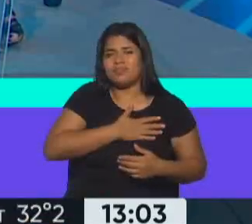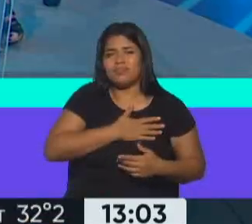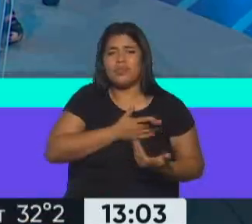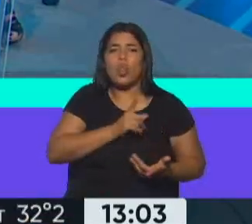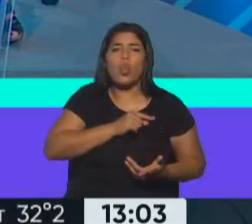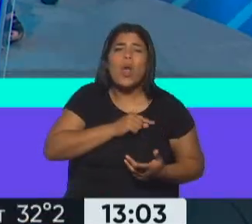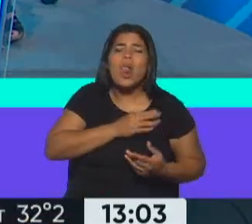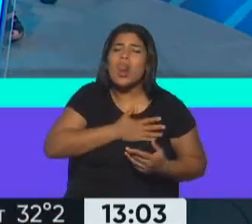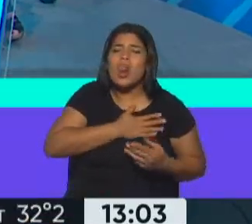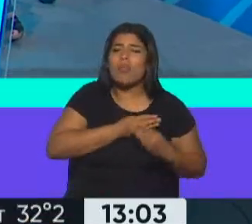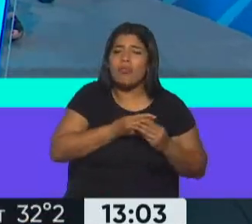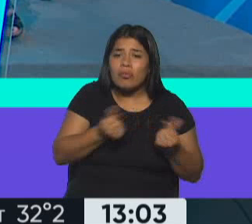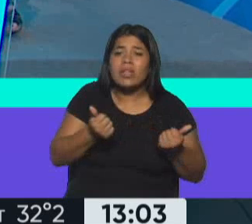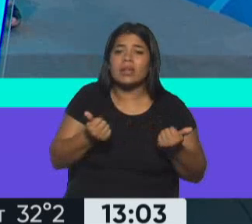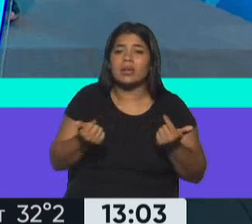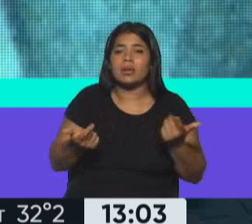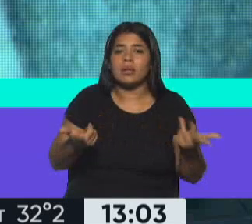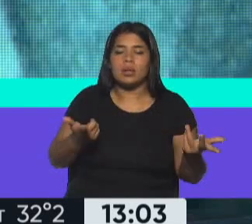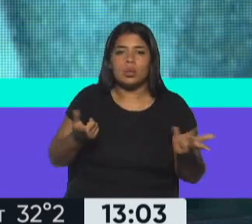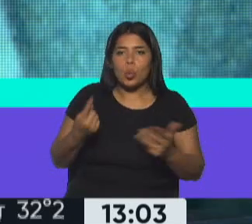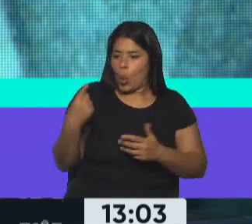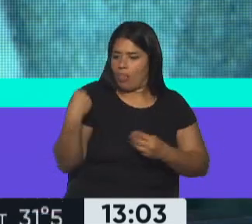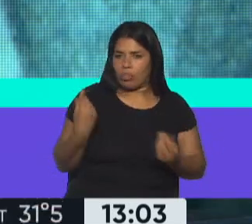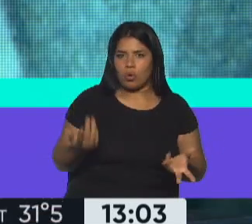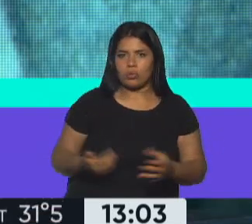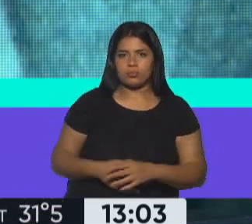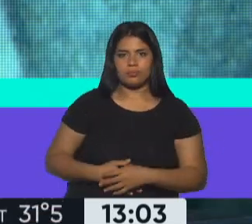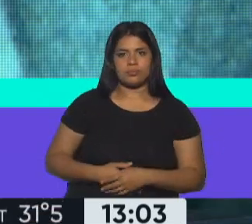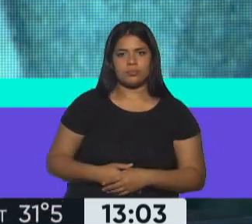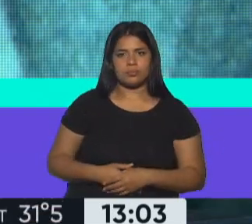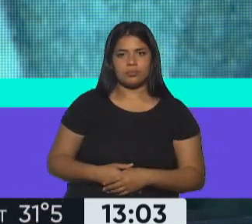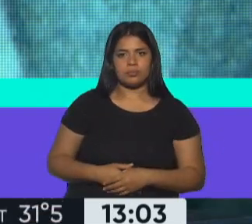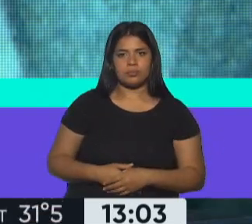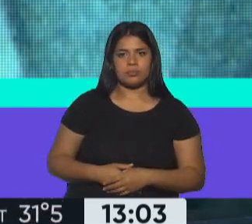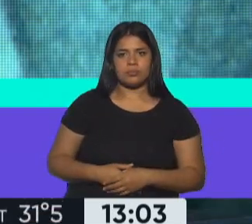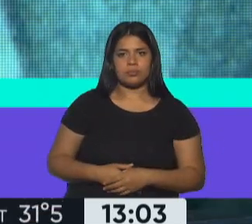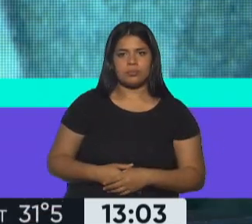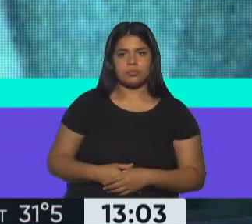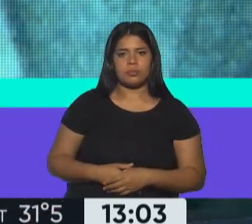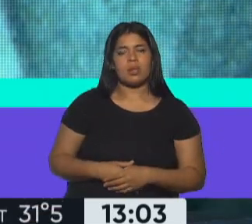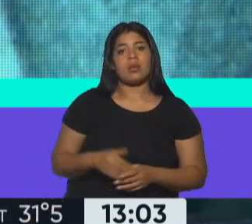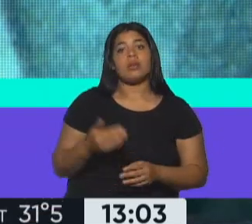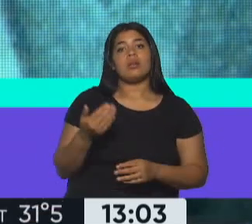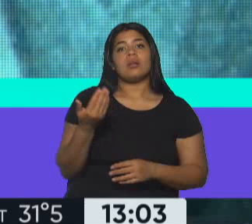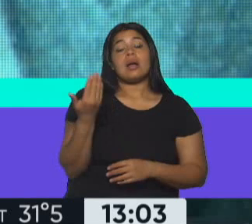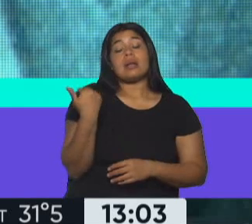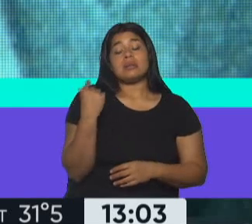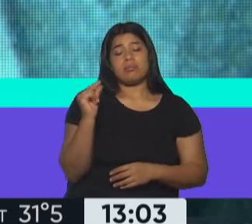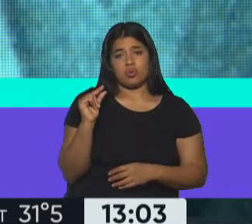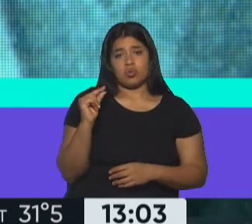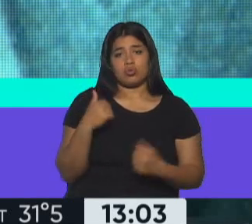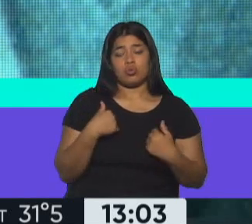mi duelo terminó cuando terminó hace muy poco tiempo me